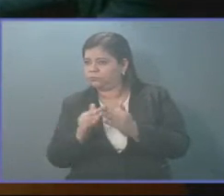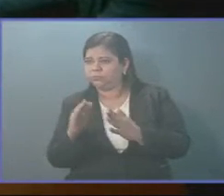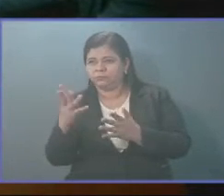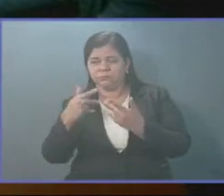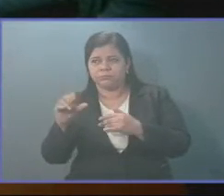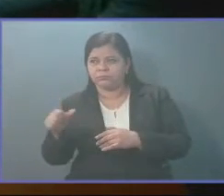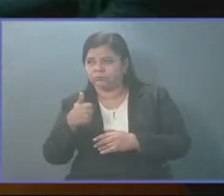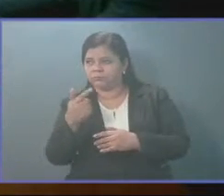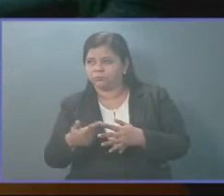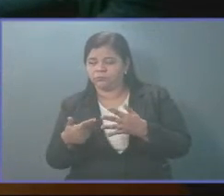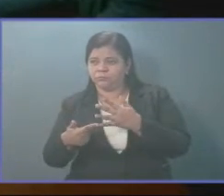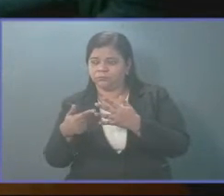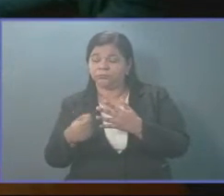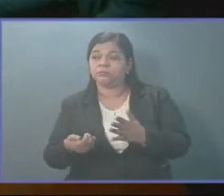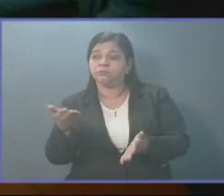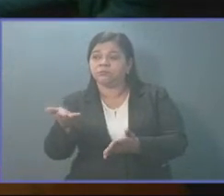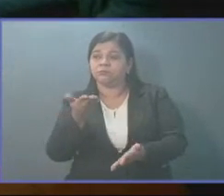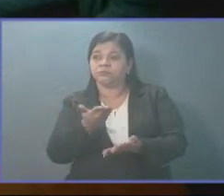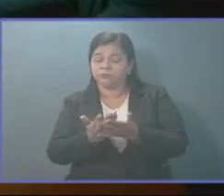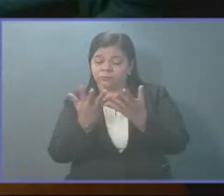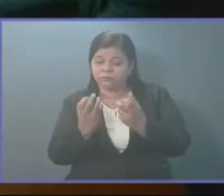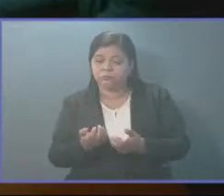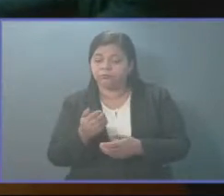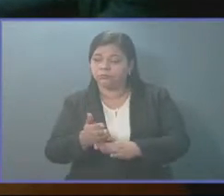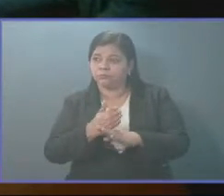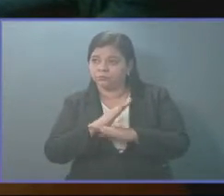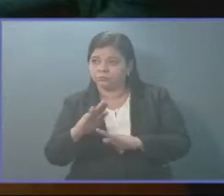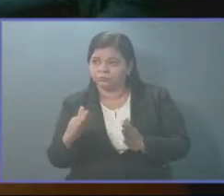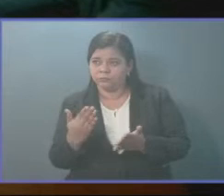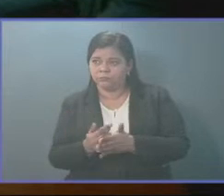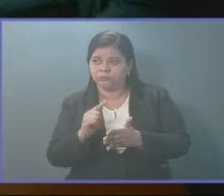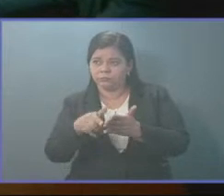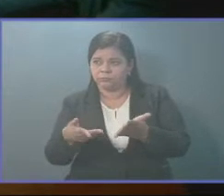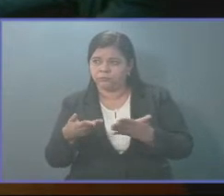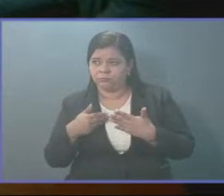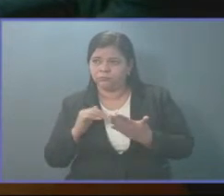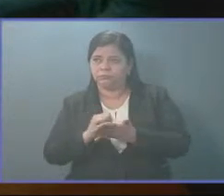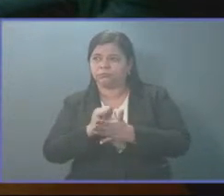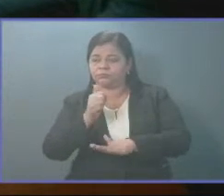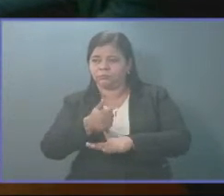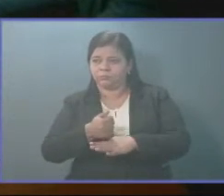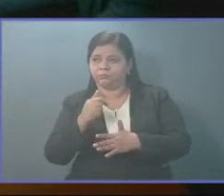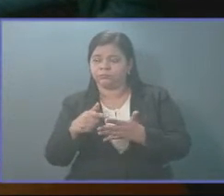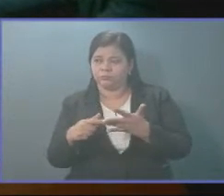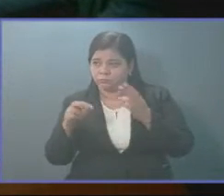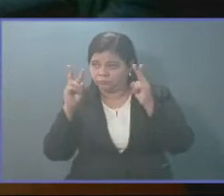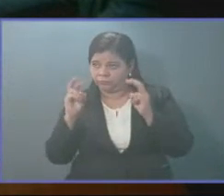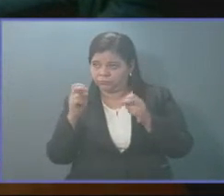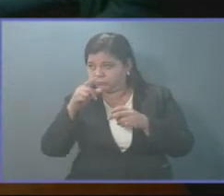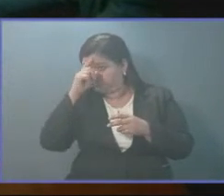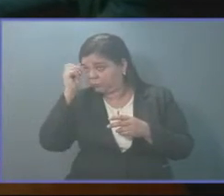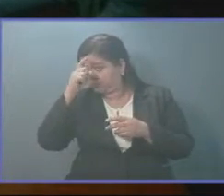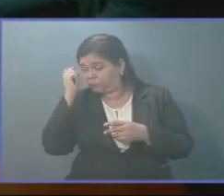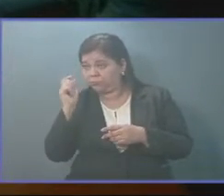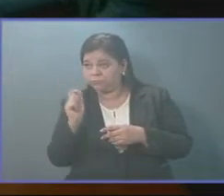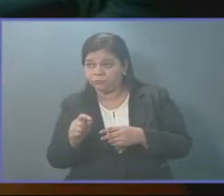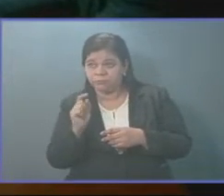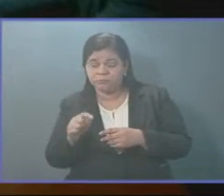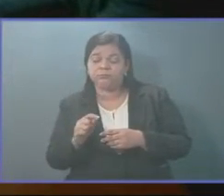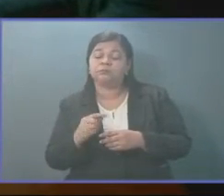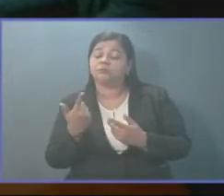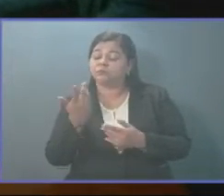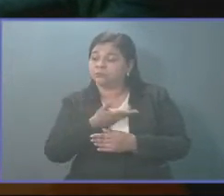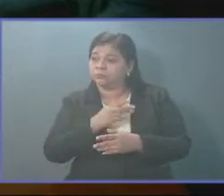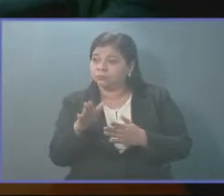de tal manera que se procure la protección y eficacia de los derechos reconocidos en la legislación en materia laboral. Por consiguiente, el juez evitará